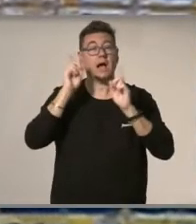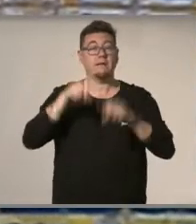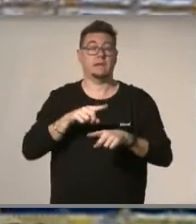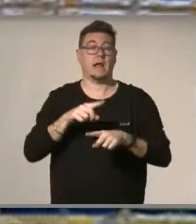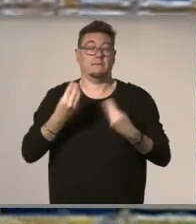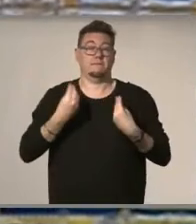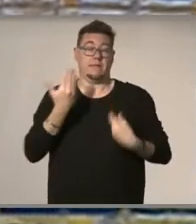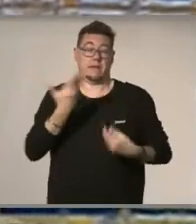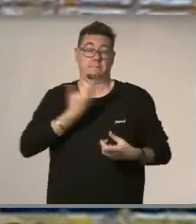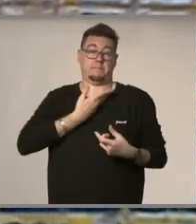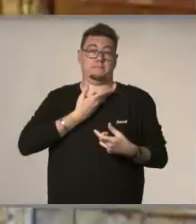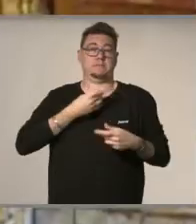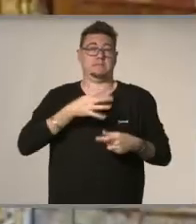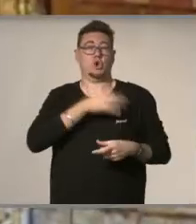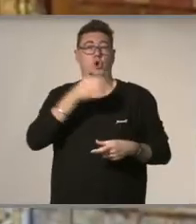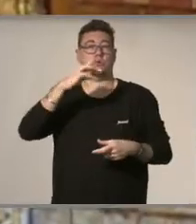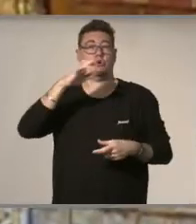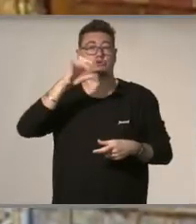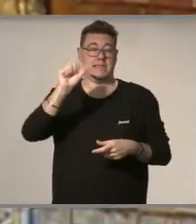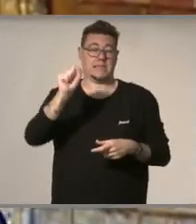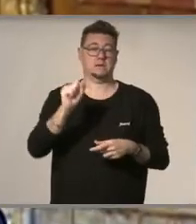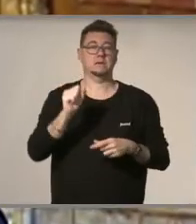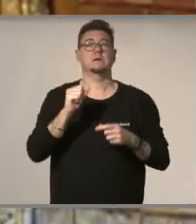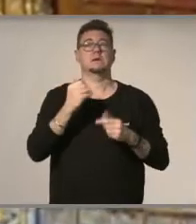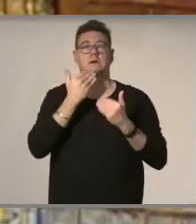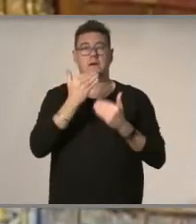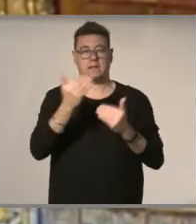Broseta Pont. Muchas gracias.